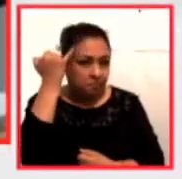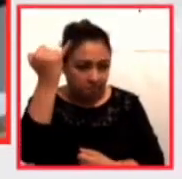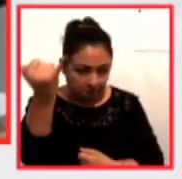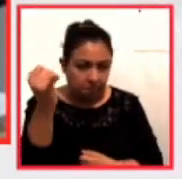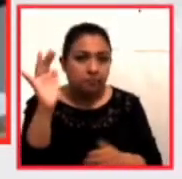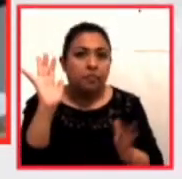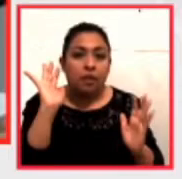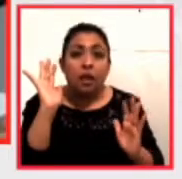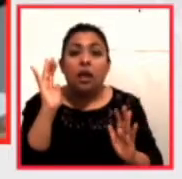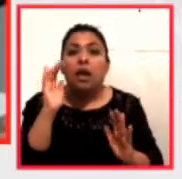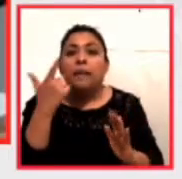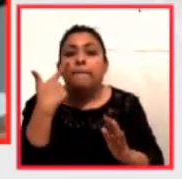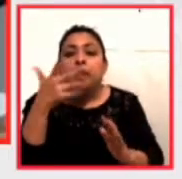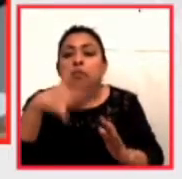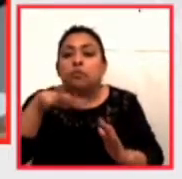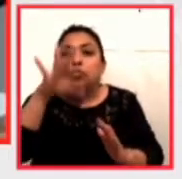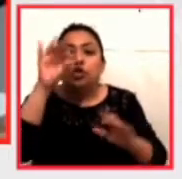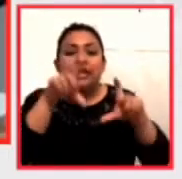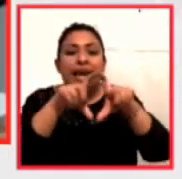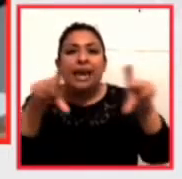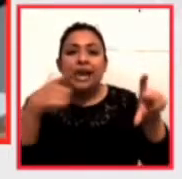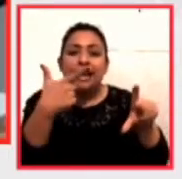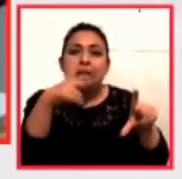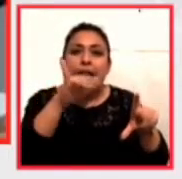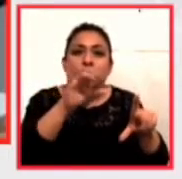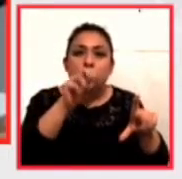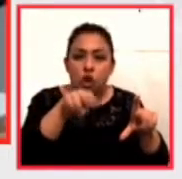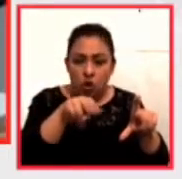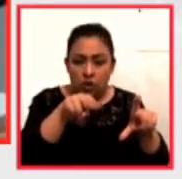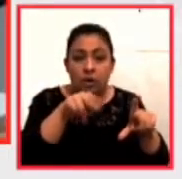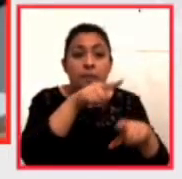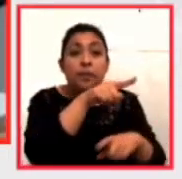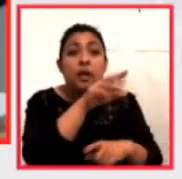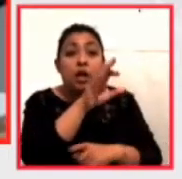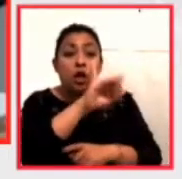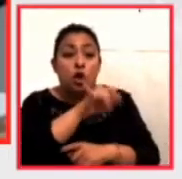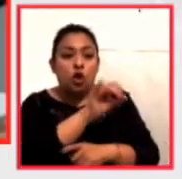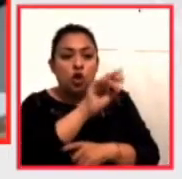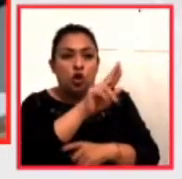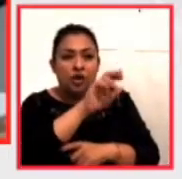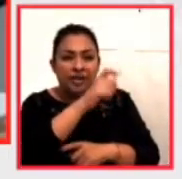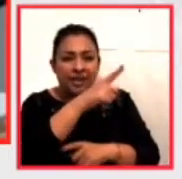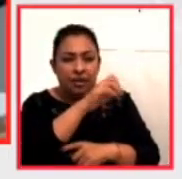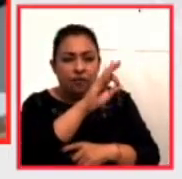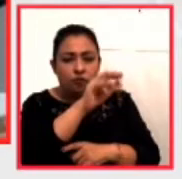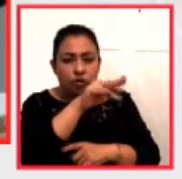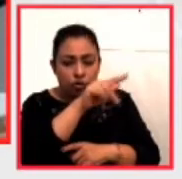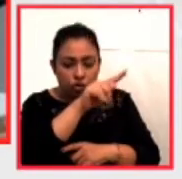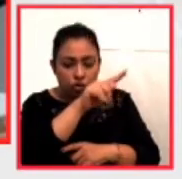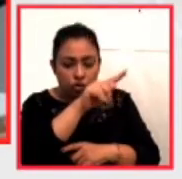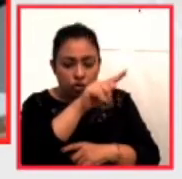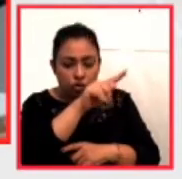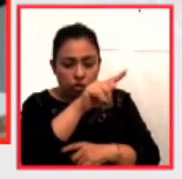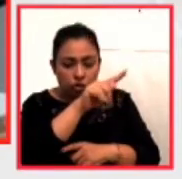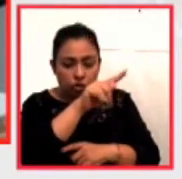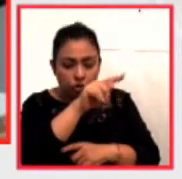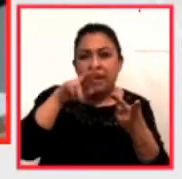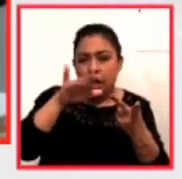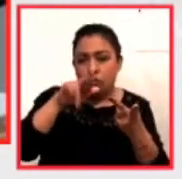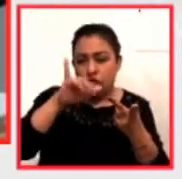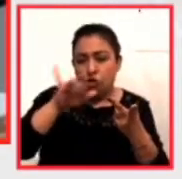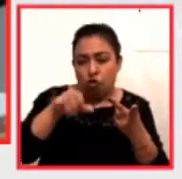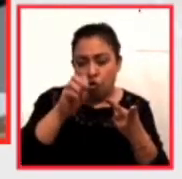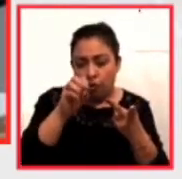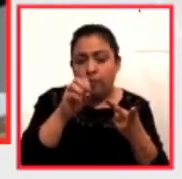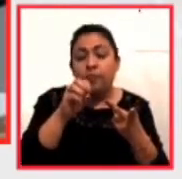buscar un guión. Por un lado Jorge Fons, por el otro María Rojo. Me aconsejaron